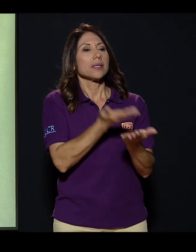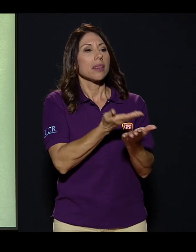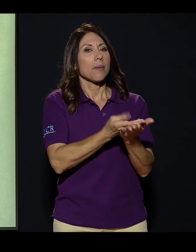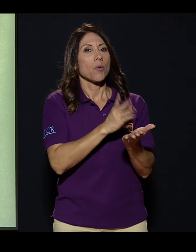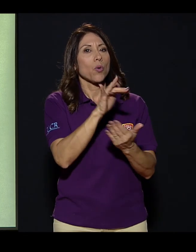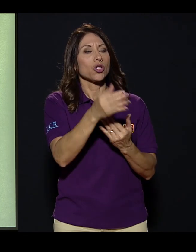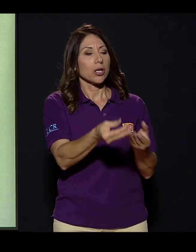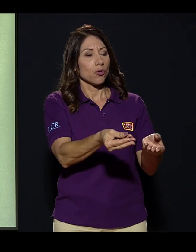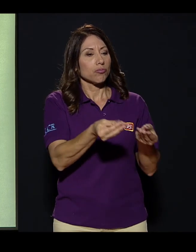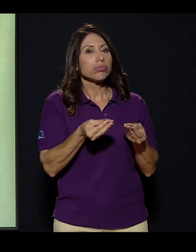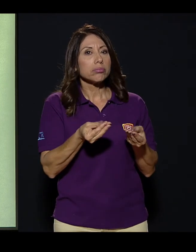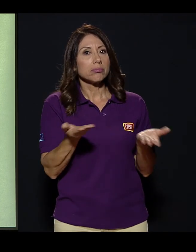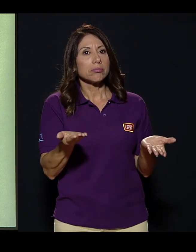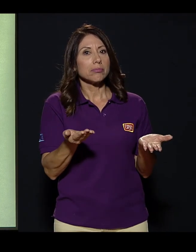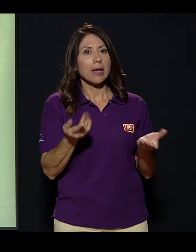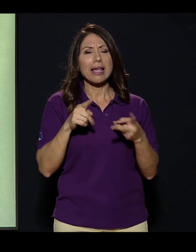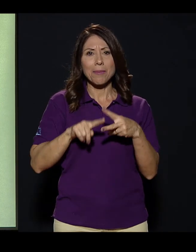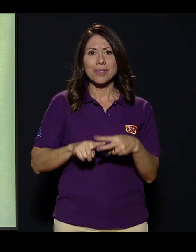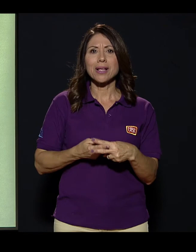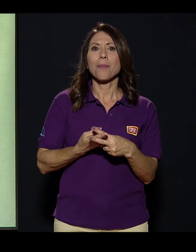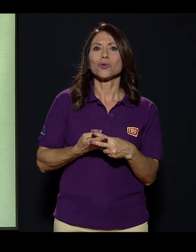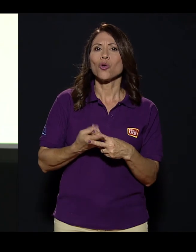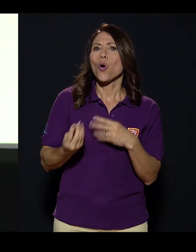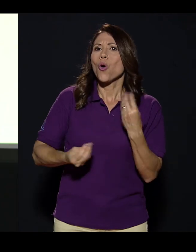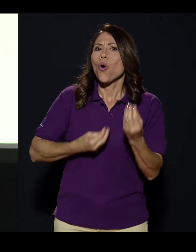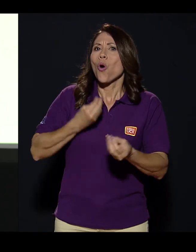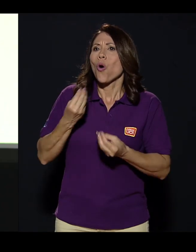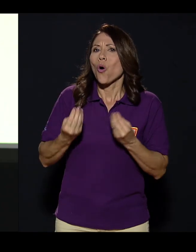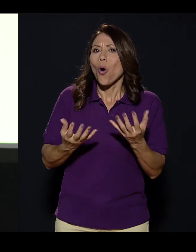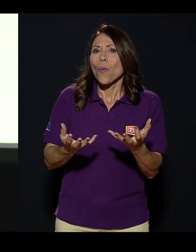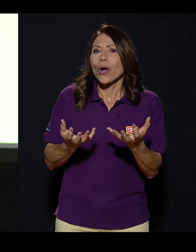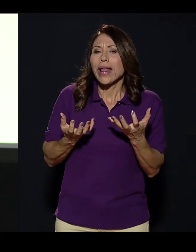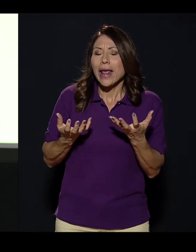poder conseguir los recursos que ocupamos para tal o cual actividad?